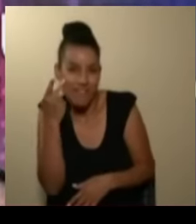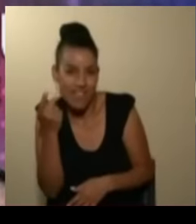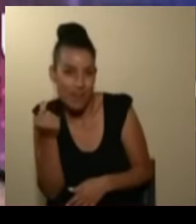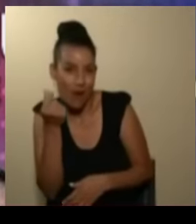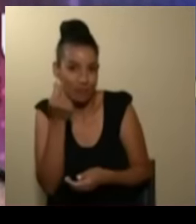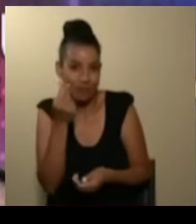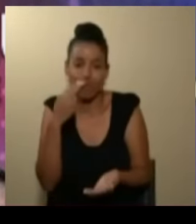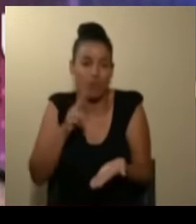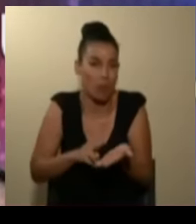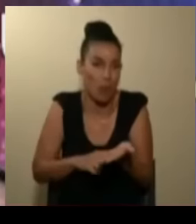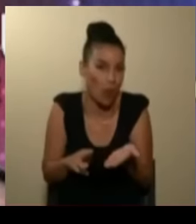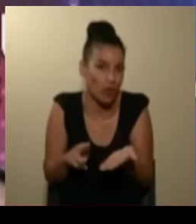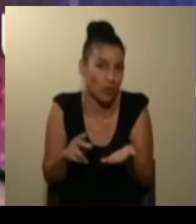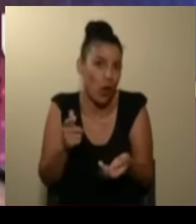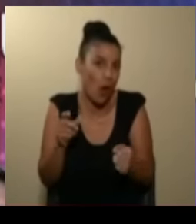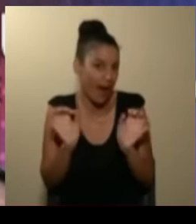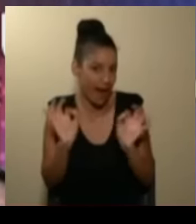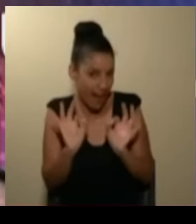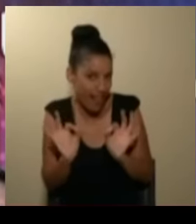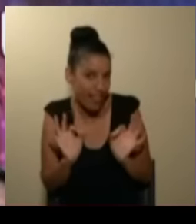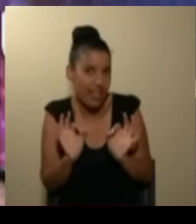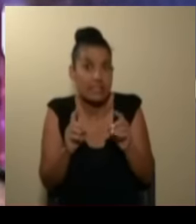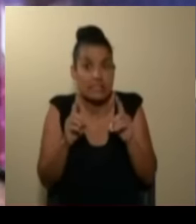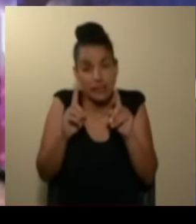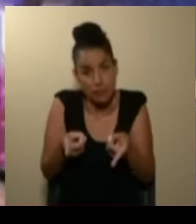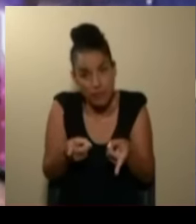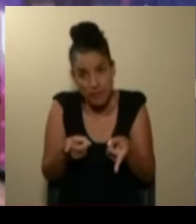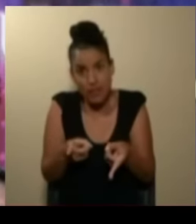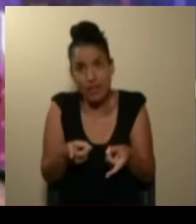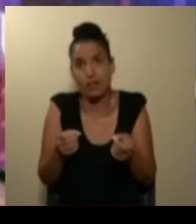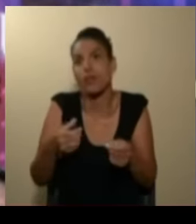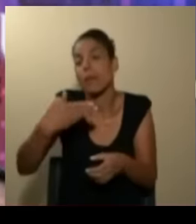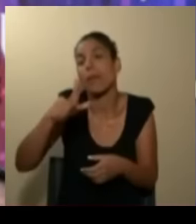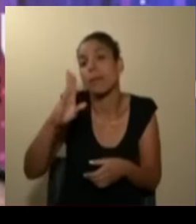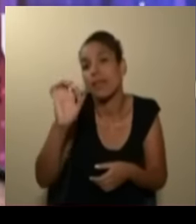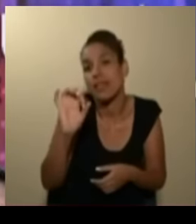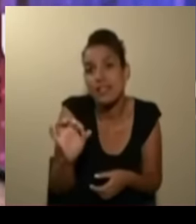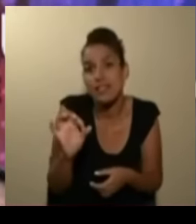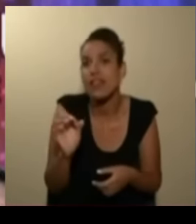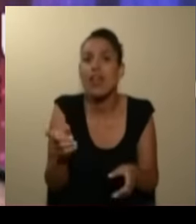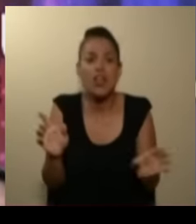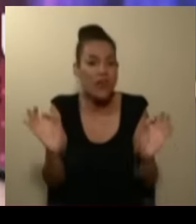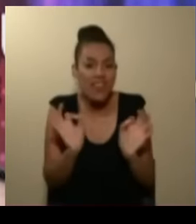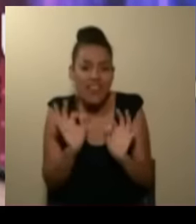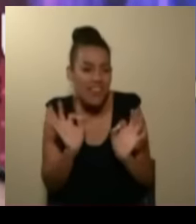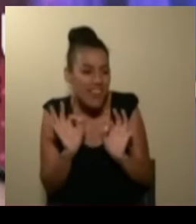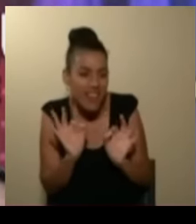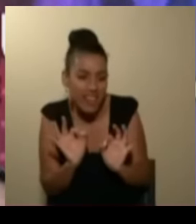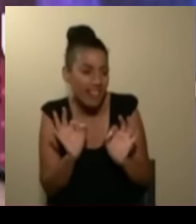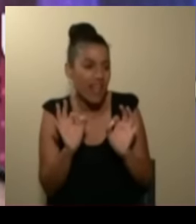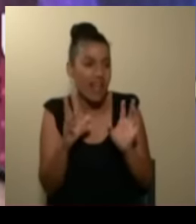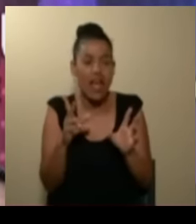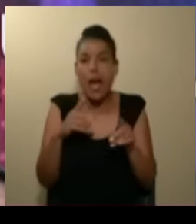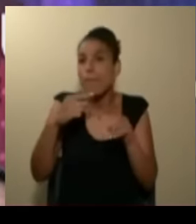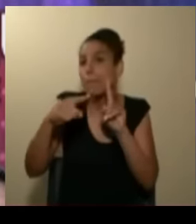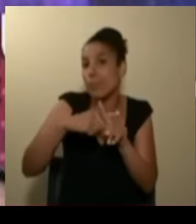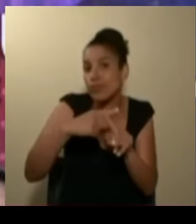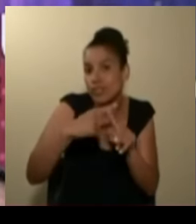la protección del BPS en el contexto de la pandemia. No hay nada que apunte a mejorar el Uruguay productivo y